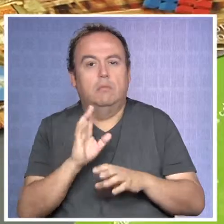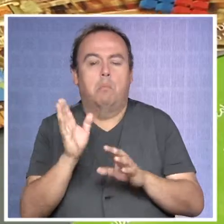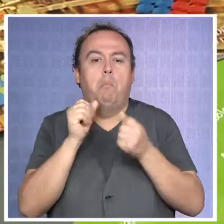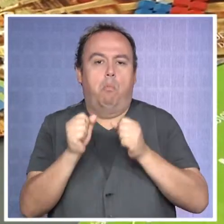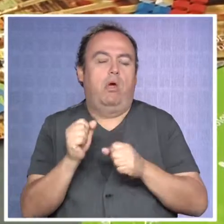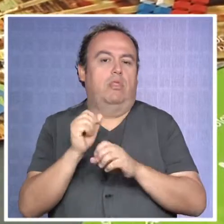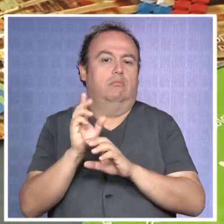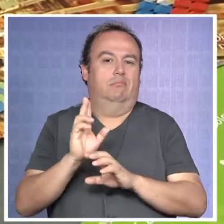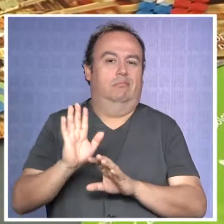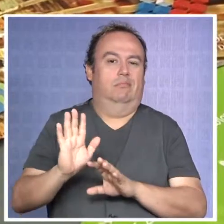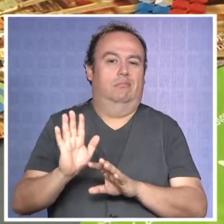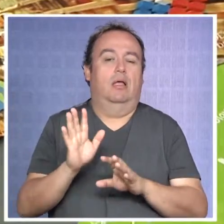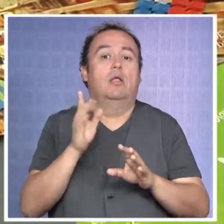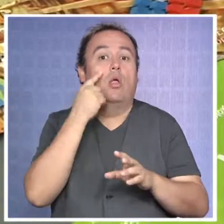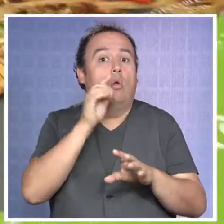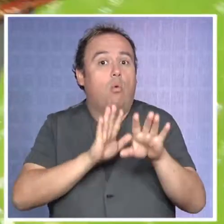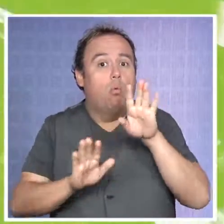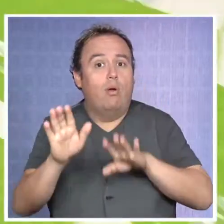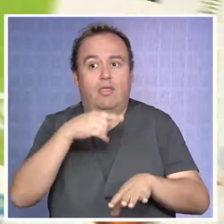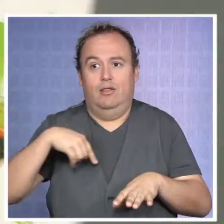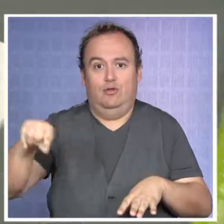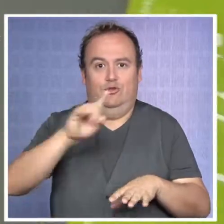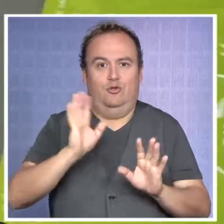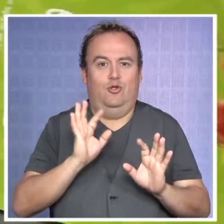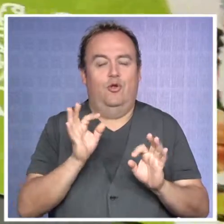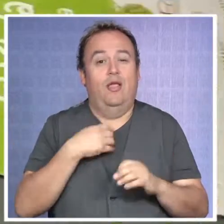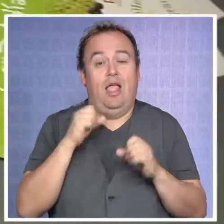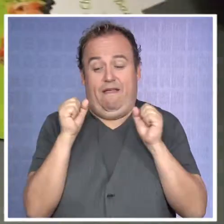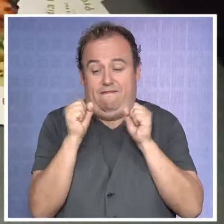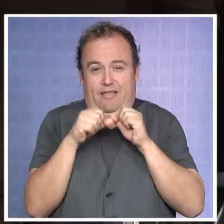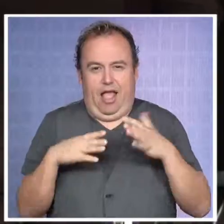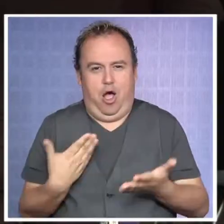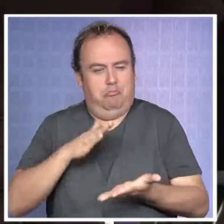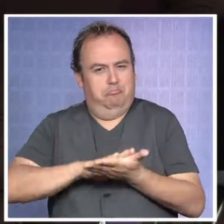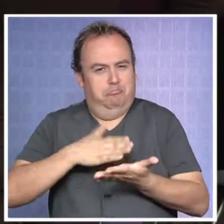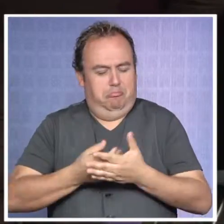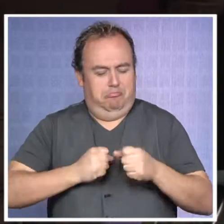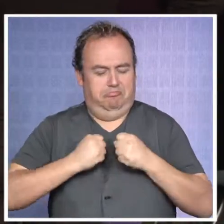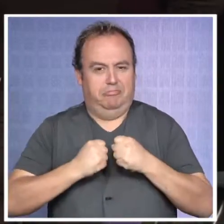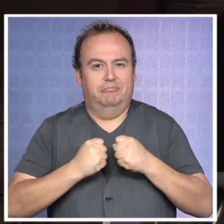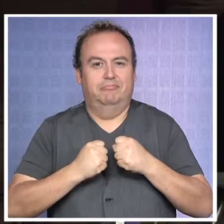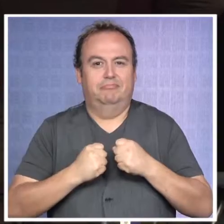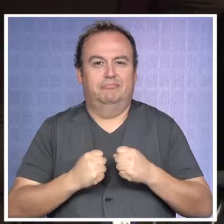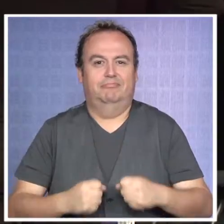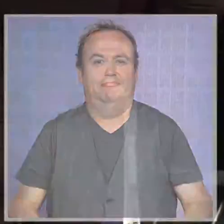A cuidarnos entonces para pasar un invierno sanos.